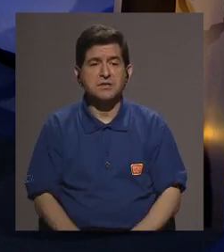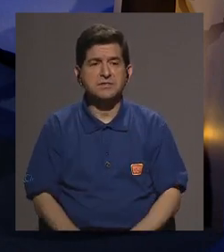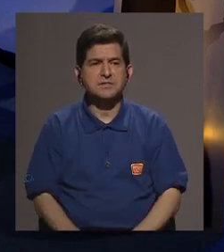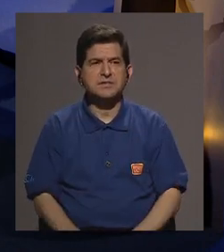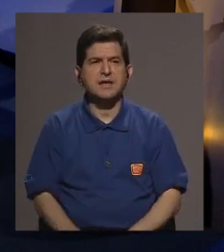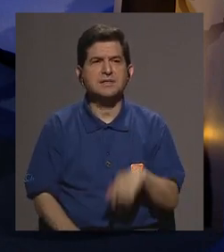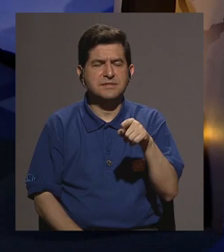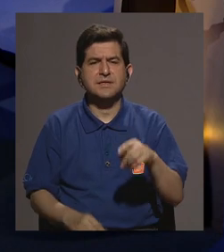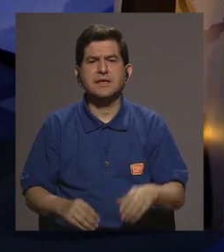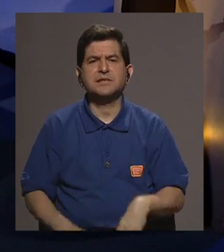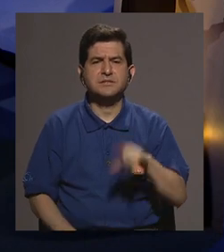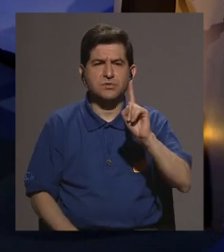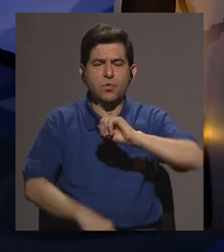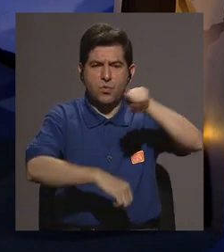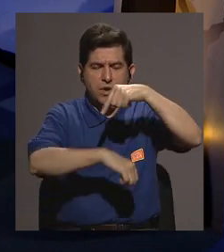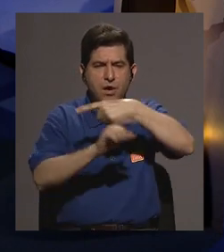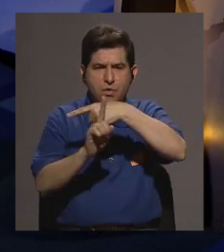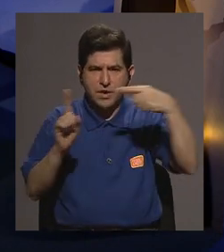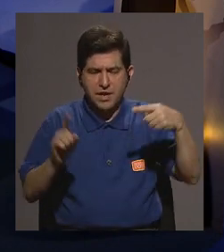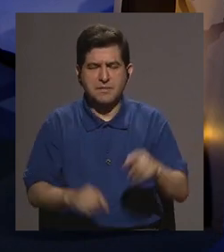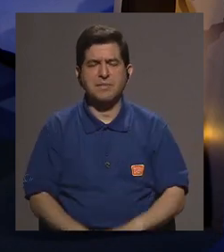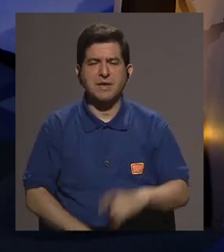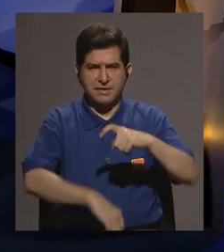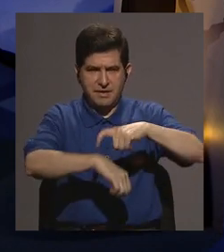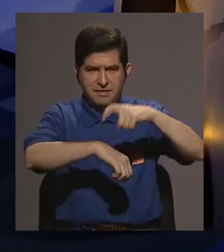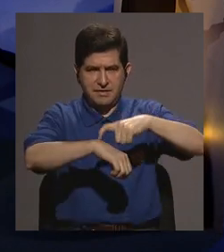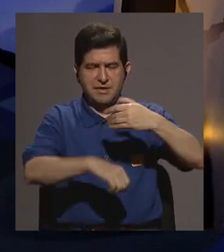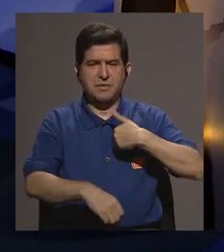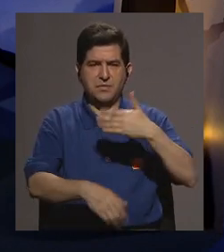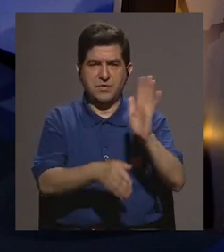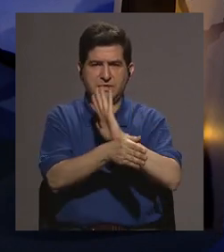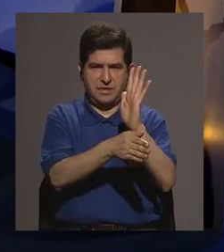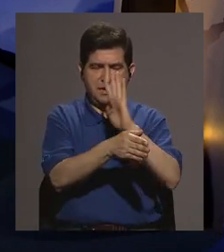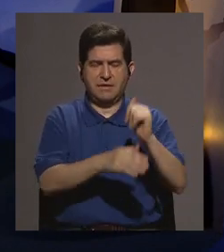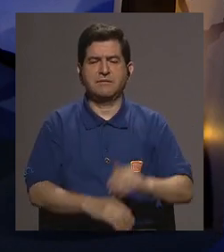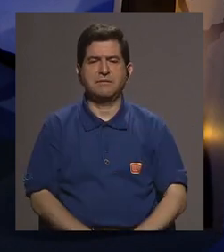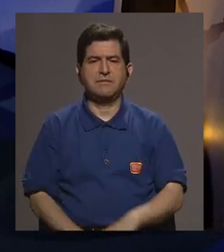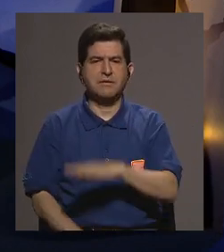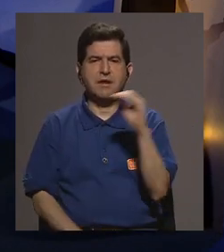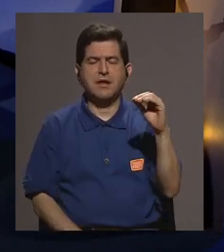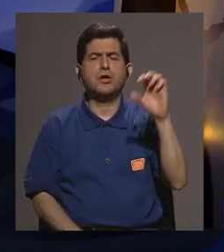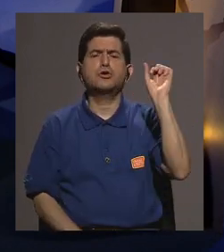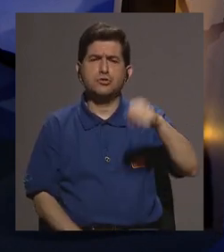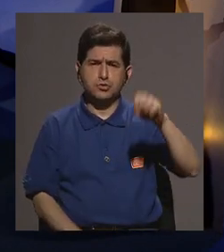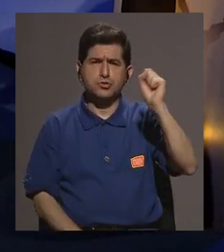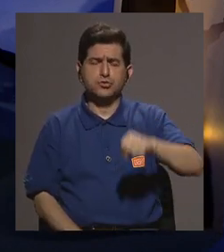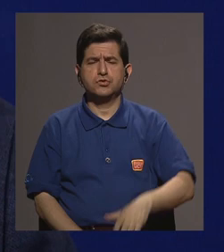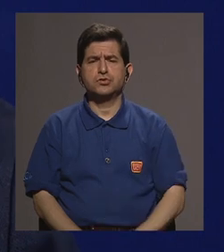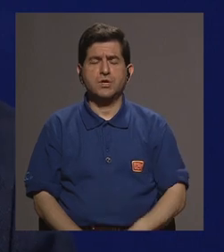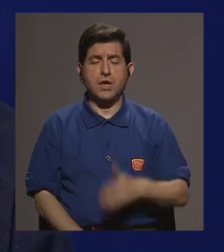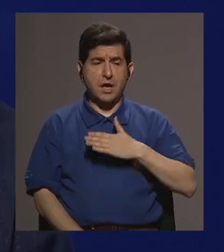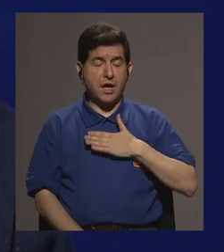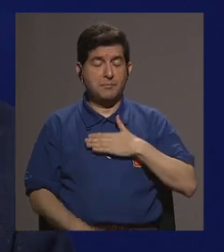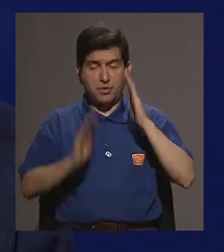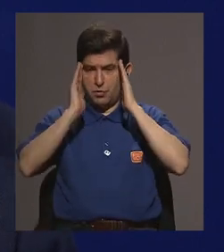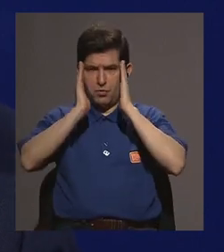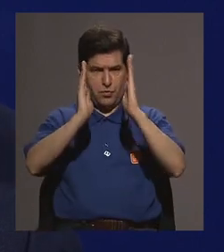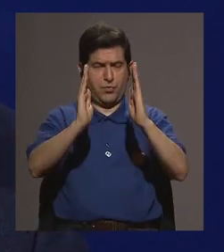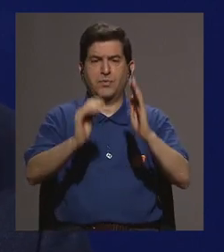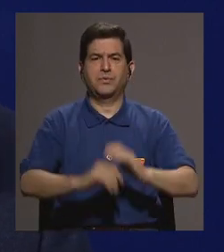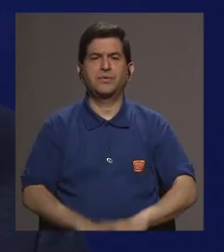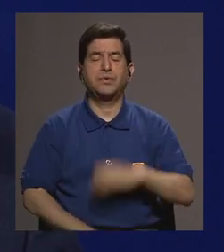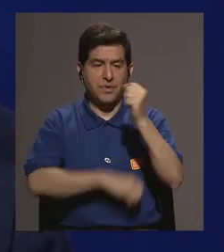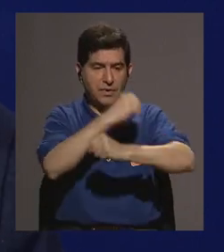recuento es el más extenso por hora y media de duración que tiene este esta película y si me ha absorbido